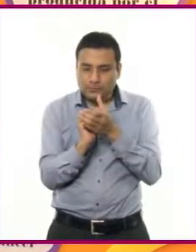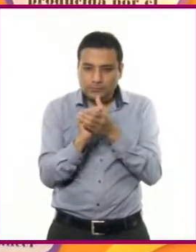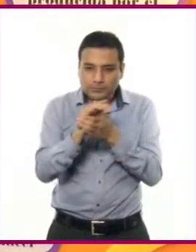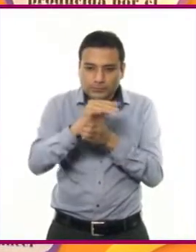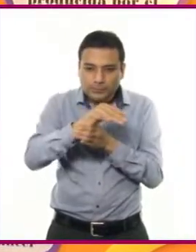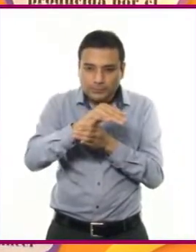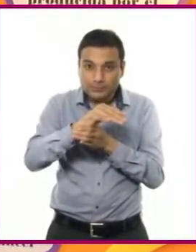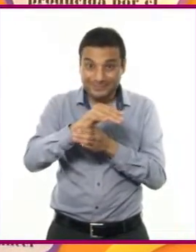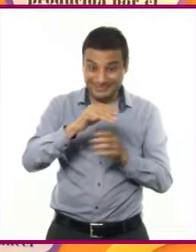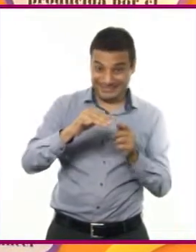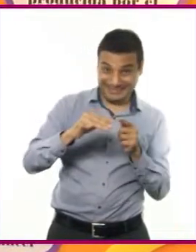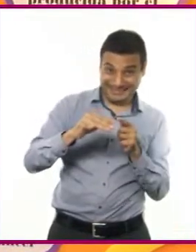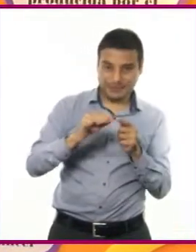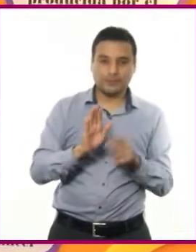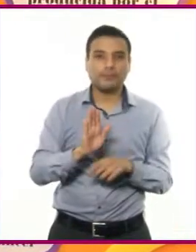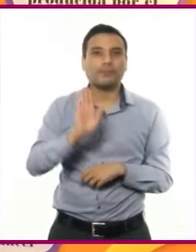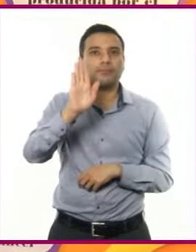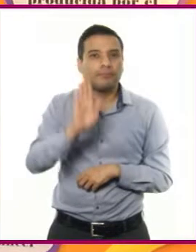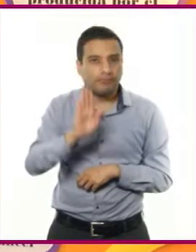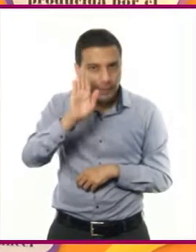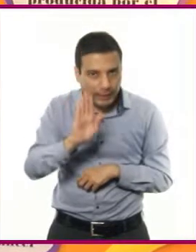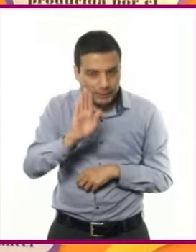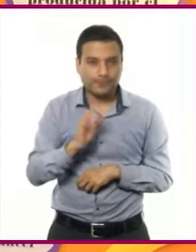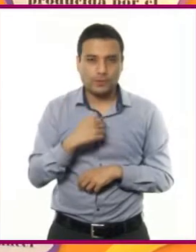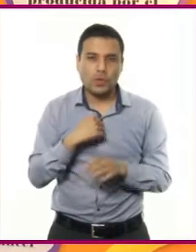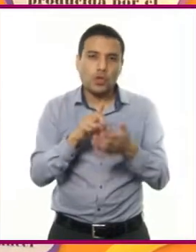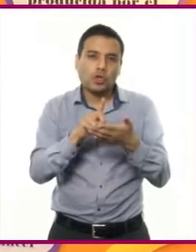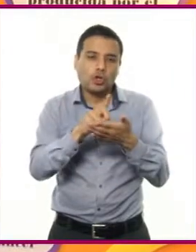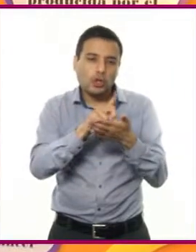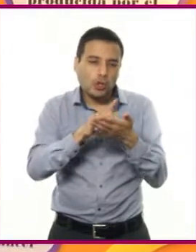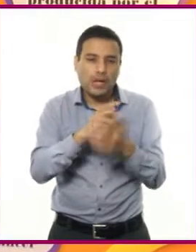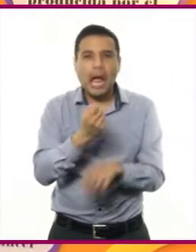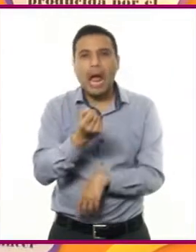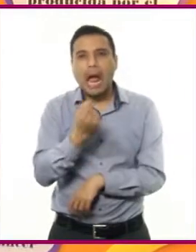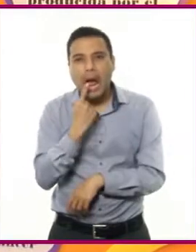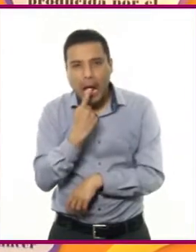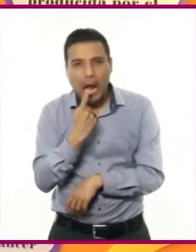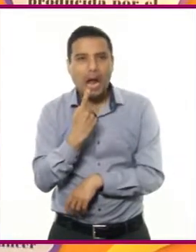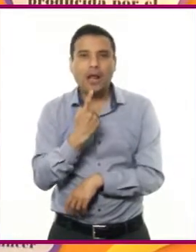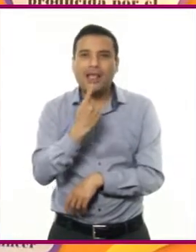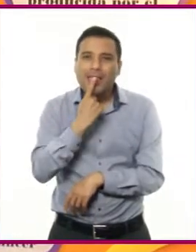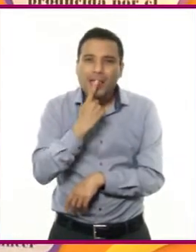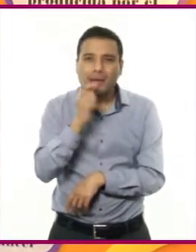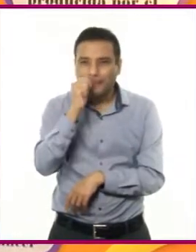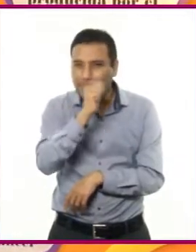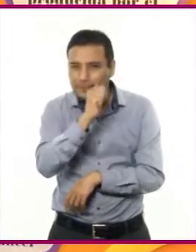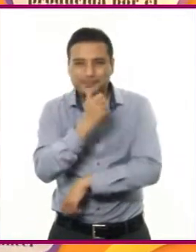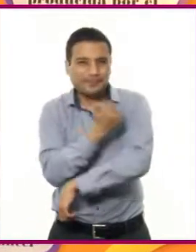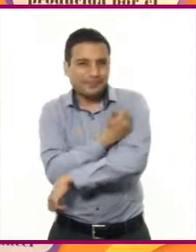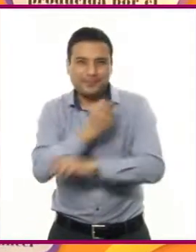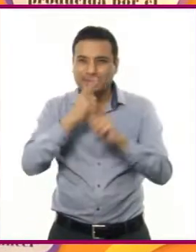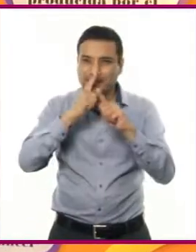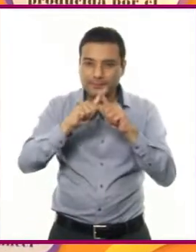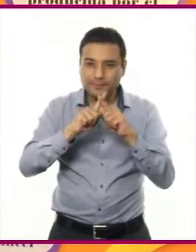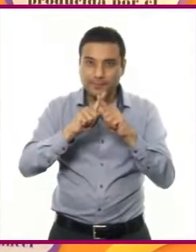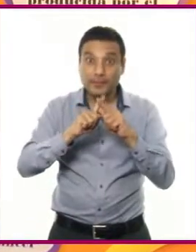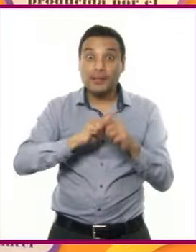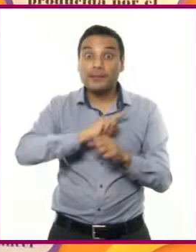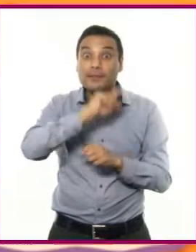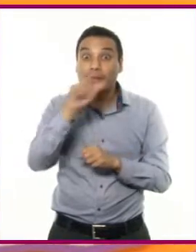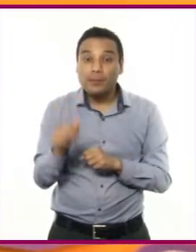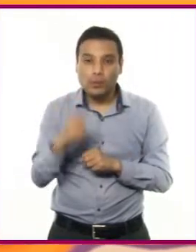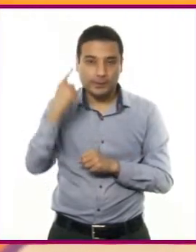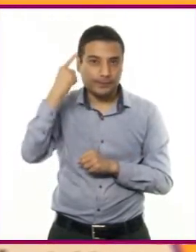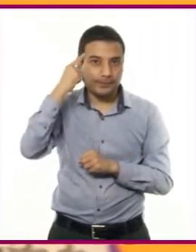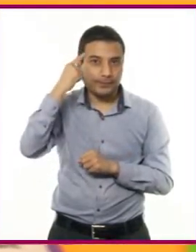Esta similitud engaña a los receptores y permite que las sustancias adictivas activen a las